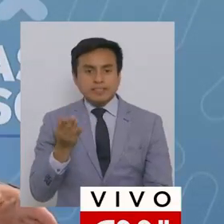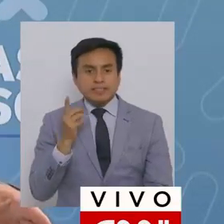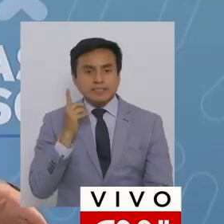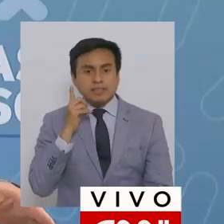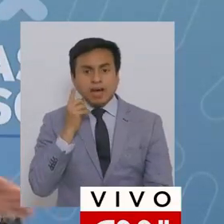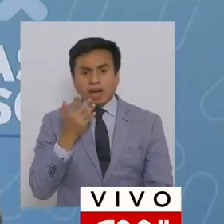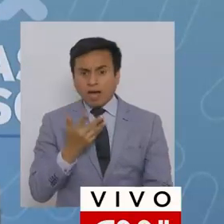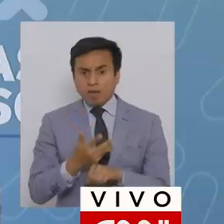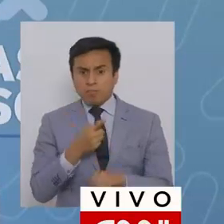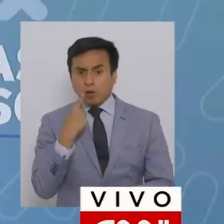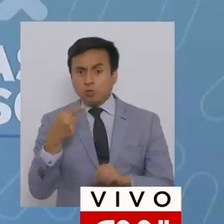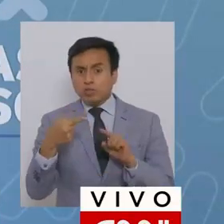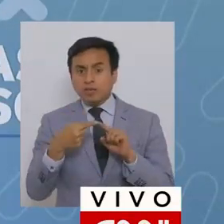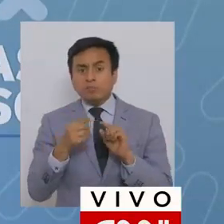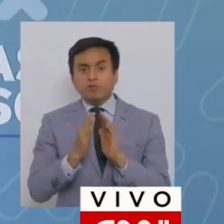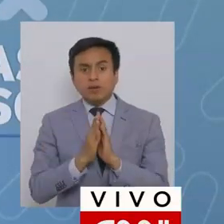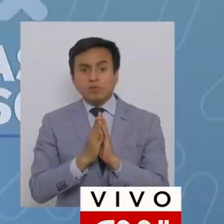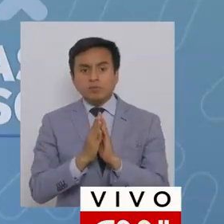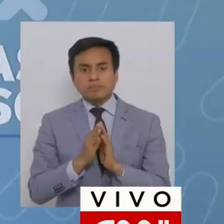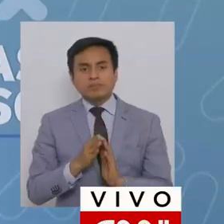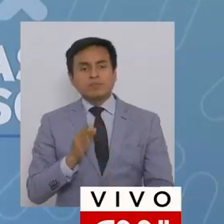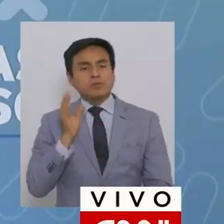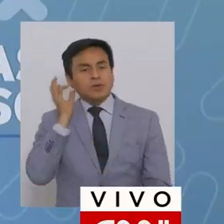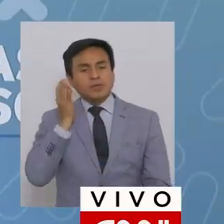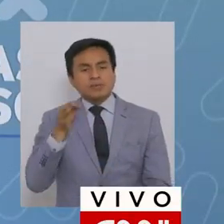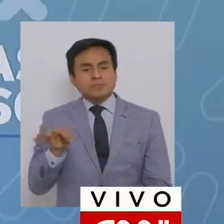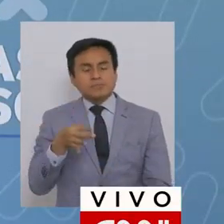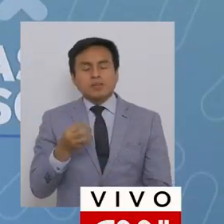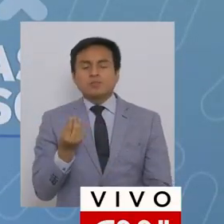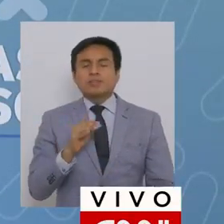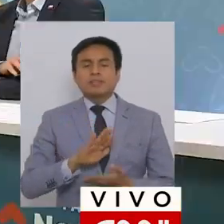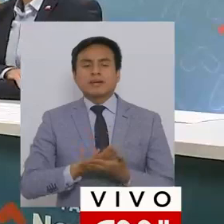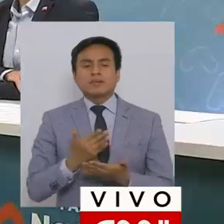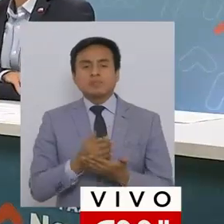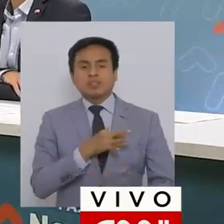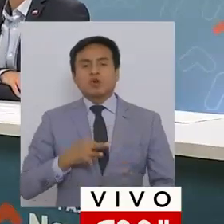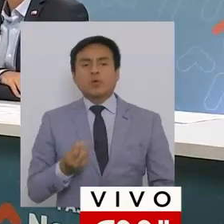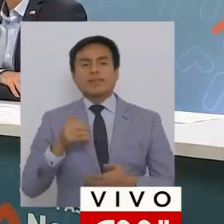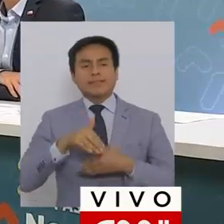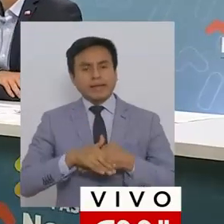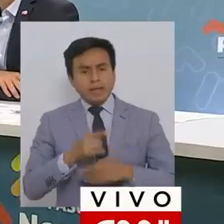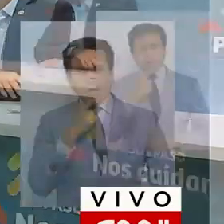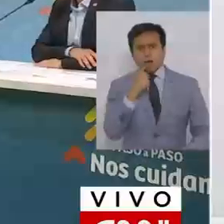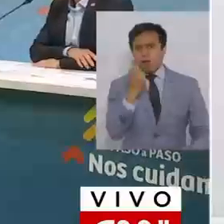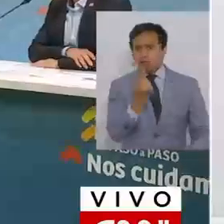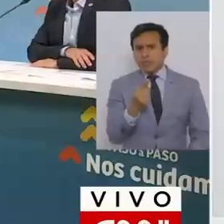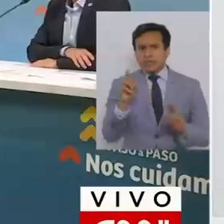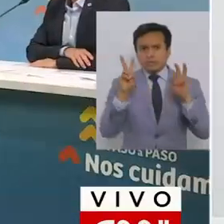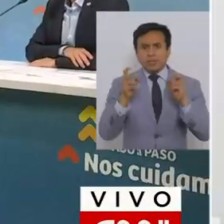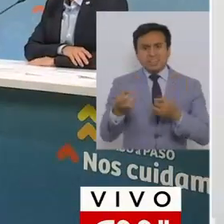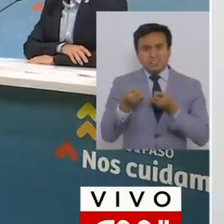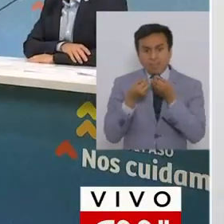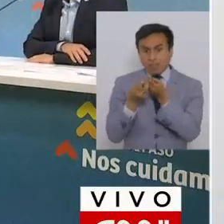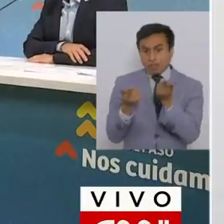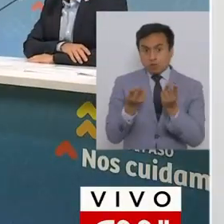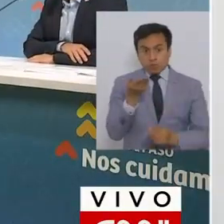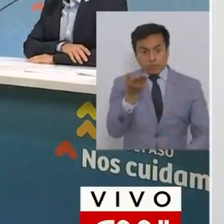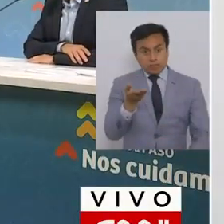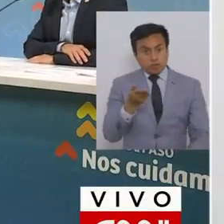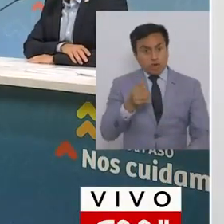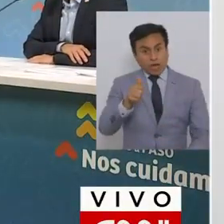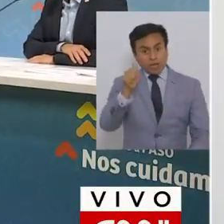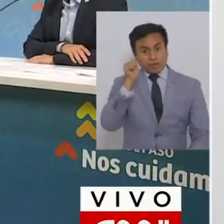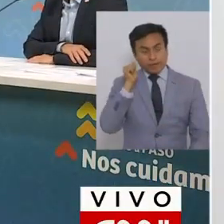Si hay preguntas, la primera pregunta, por favor. Buenas tardes. Le quería consultar sobre unas declaraciones que usted hizo